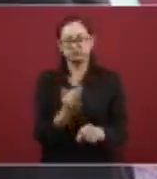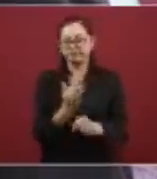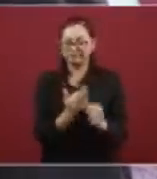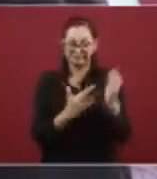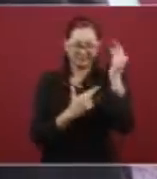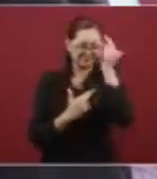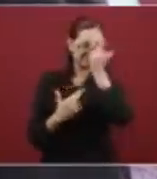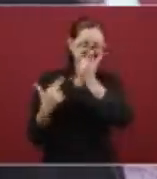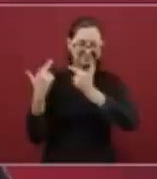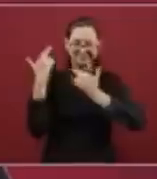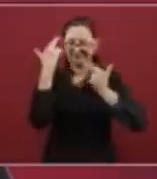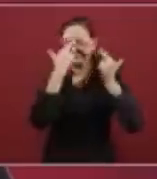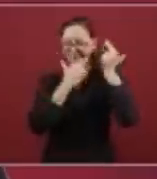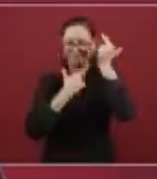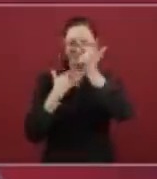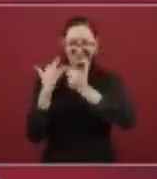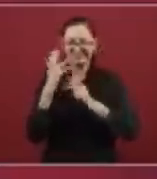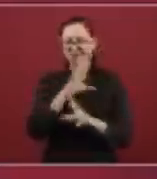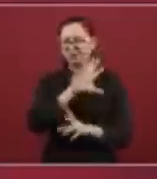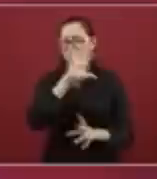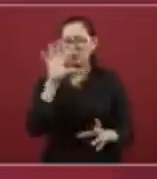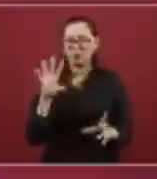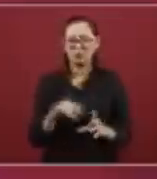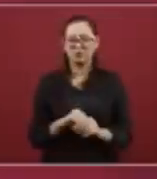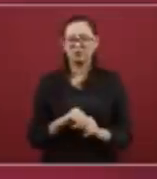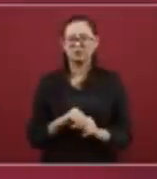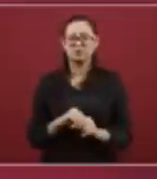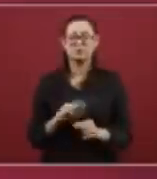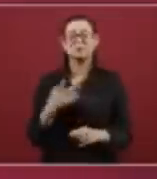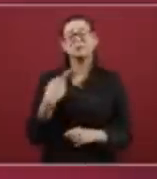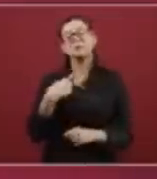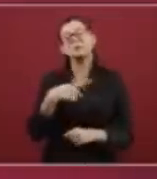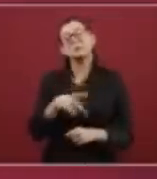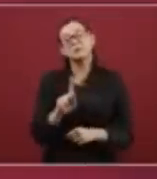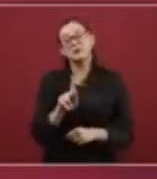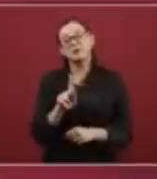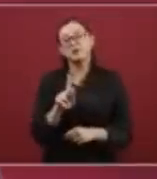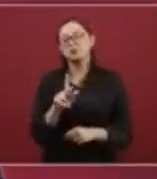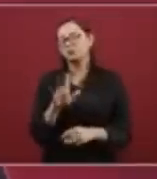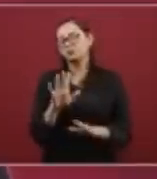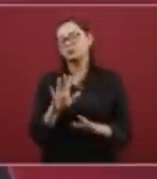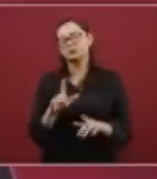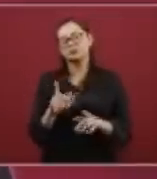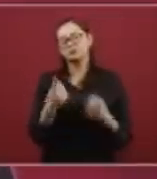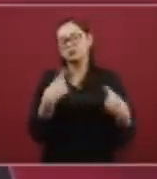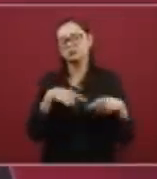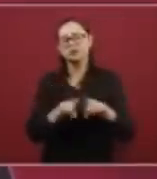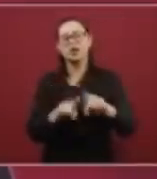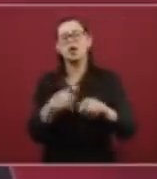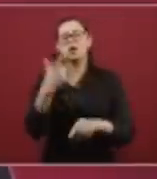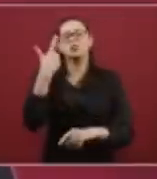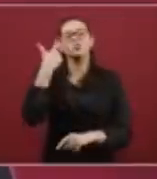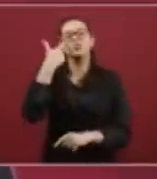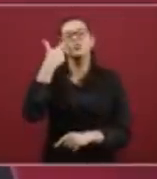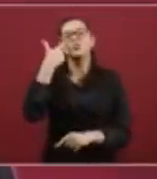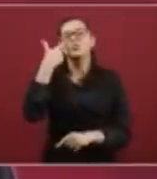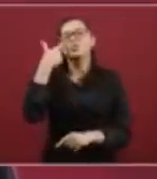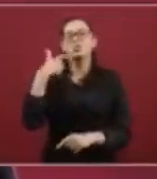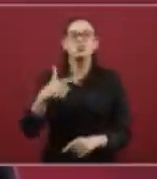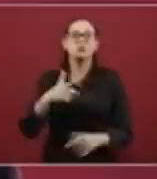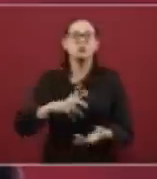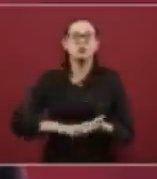tiempo, no queremos escándalos, No